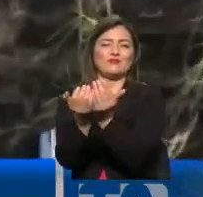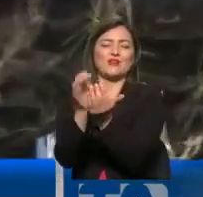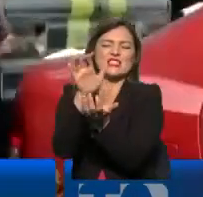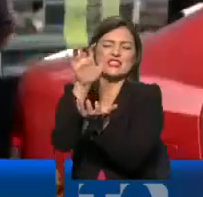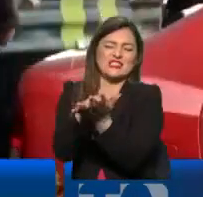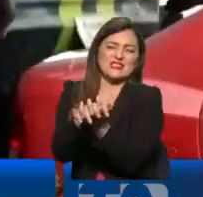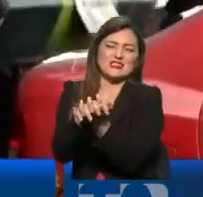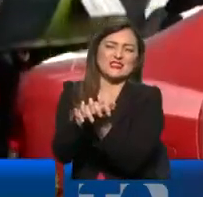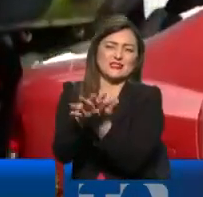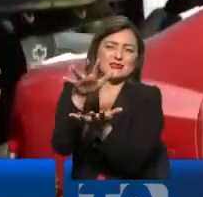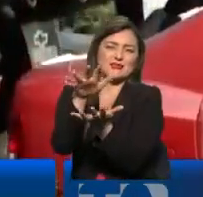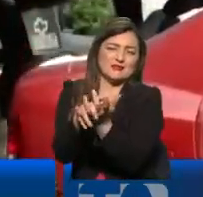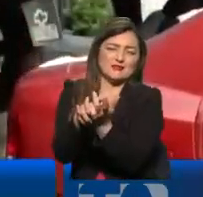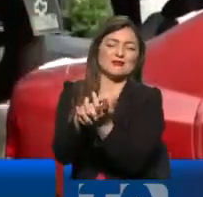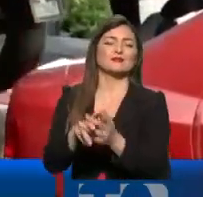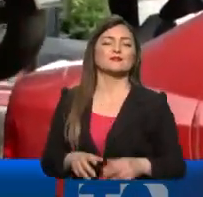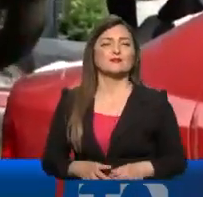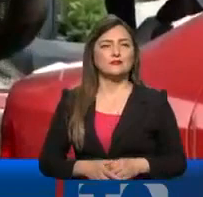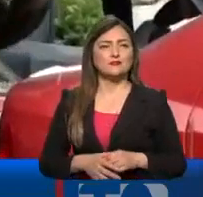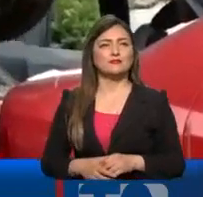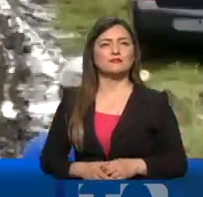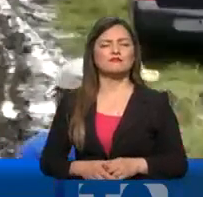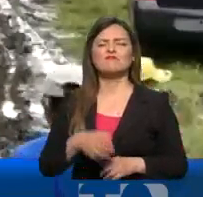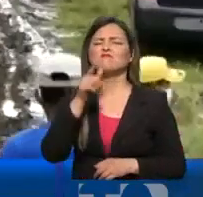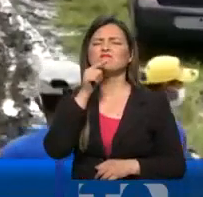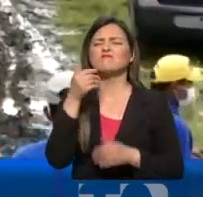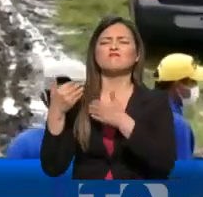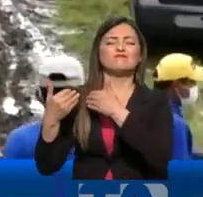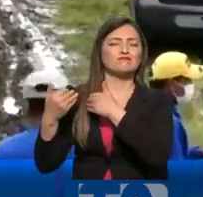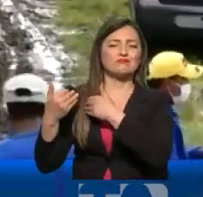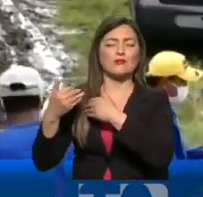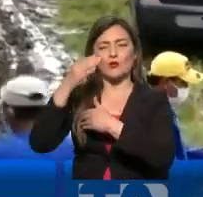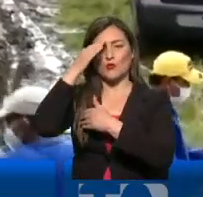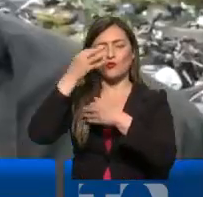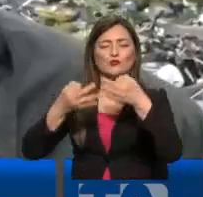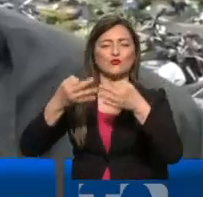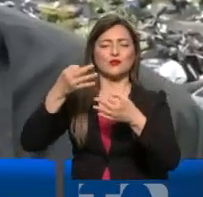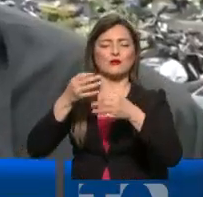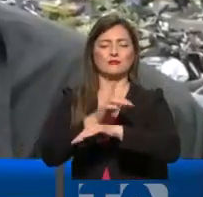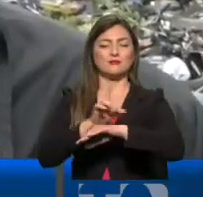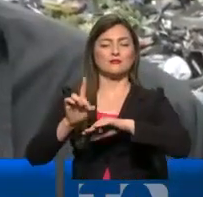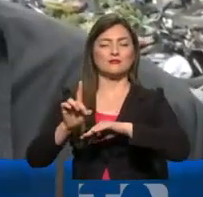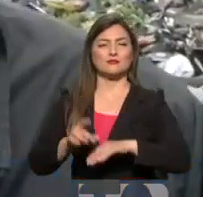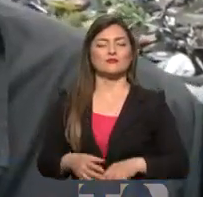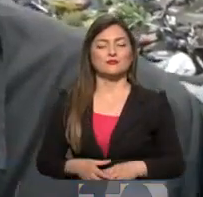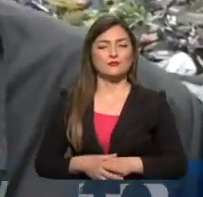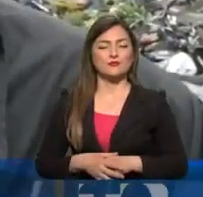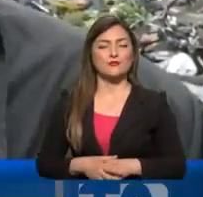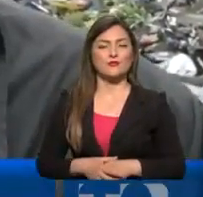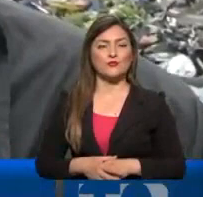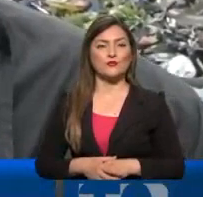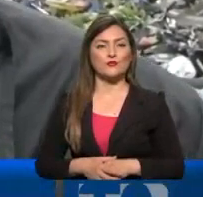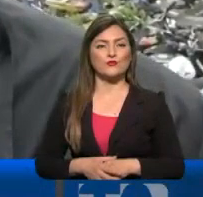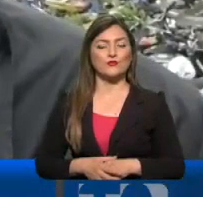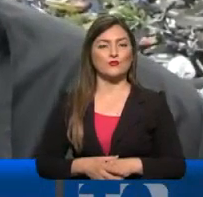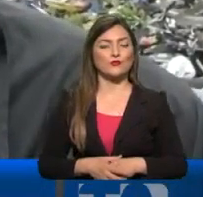impulsado por la dirección nacional de la policía judicial que arranque en la provincia del carchi que es parte de un proceso que lleva policía